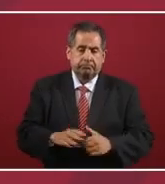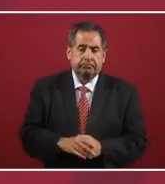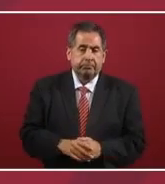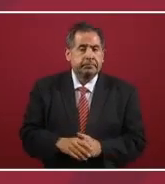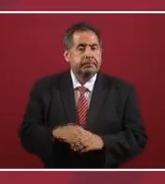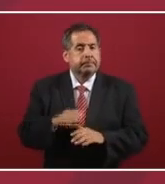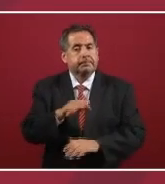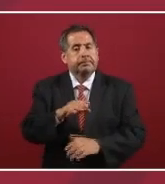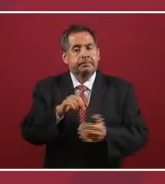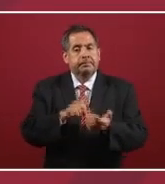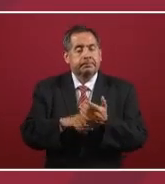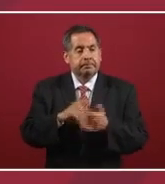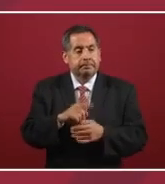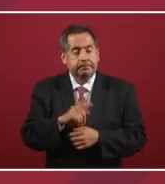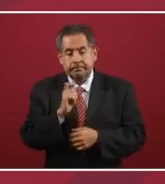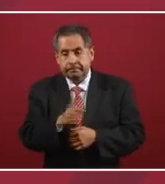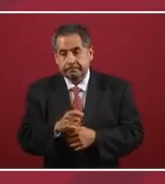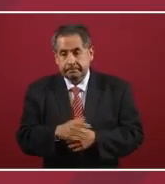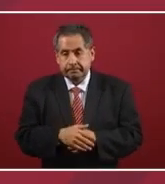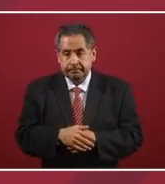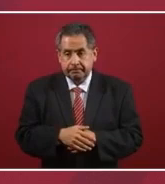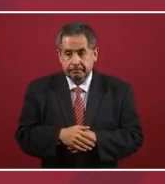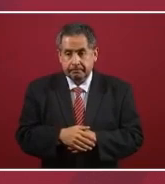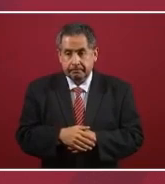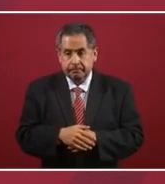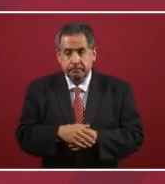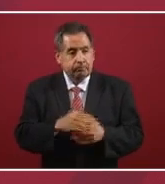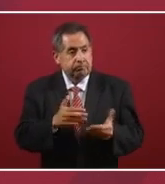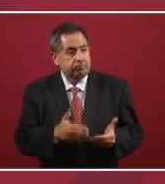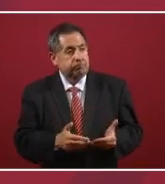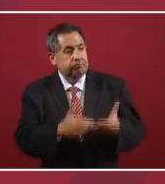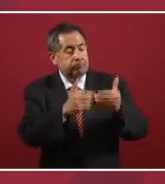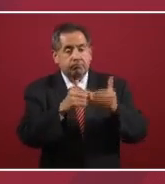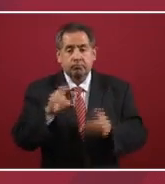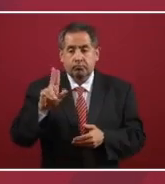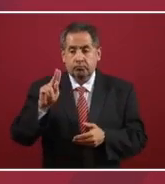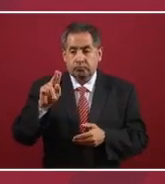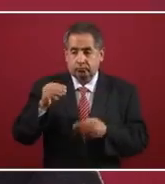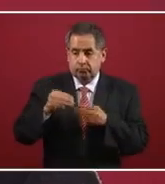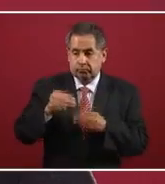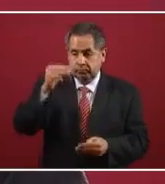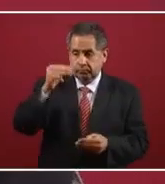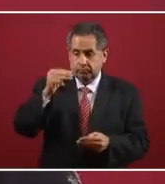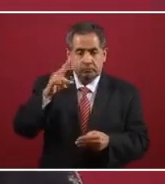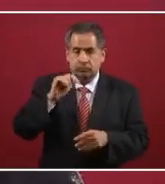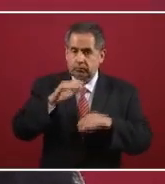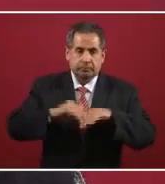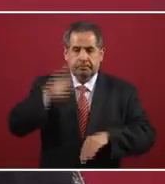en el sentido de que la cortina tiene que ir a 80 metros, no más.